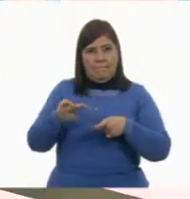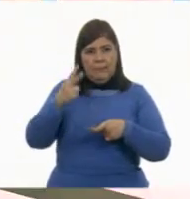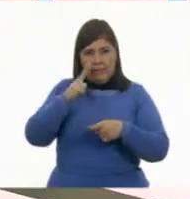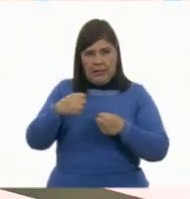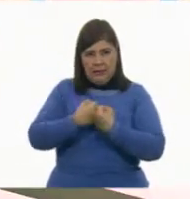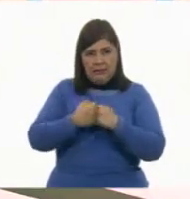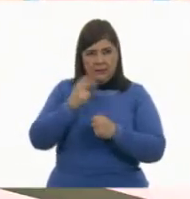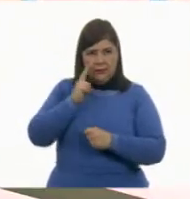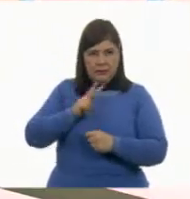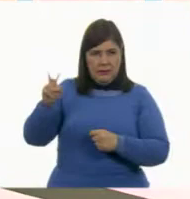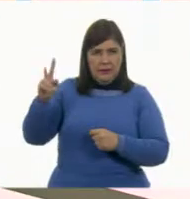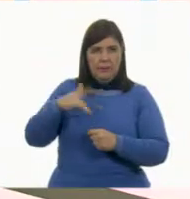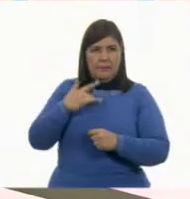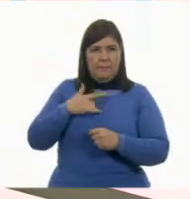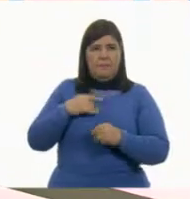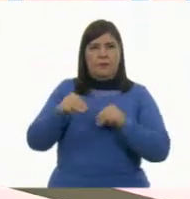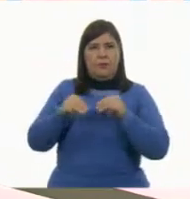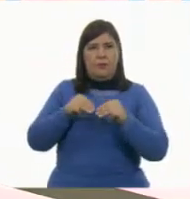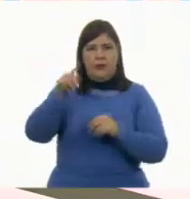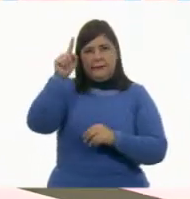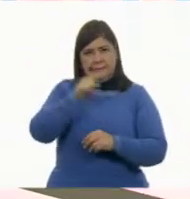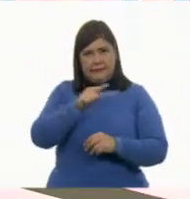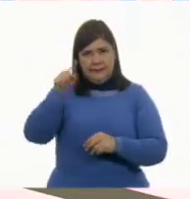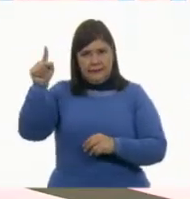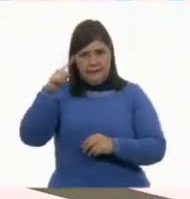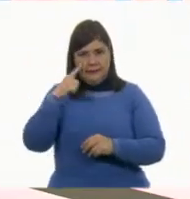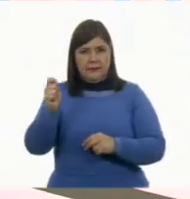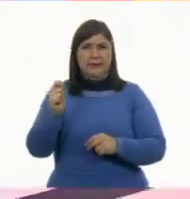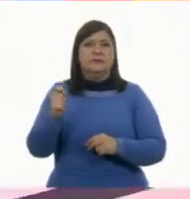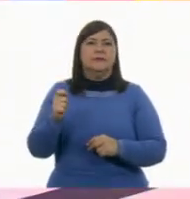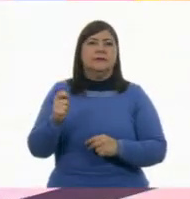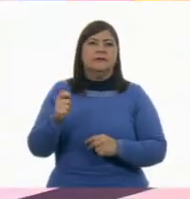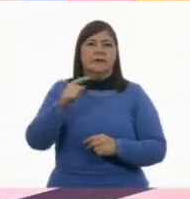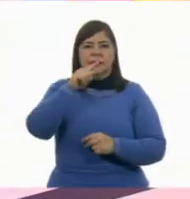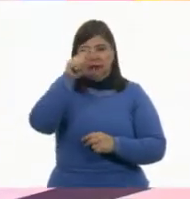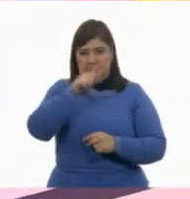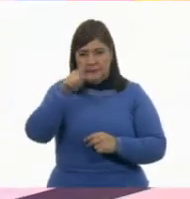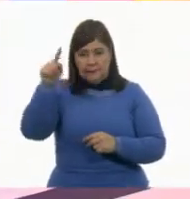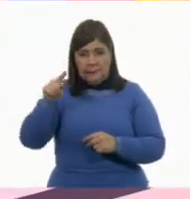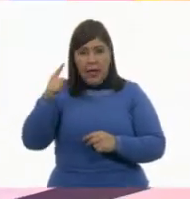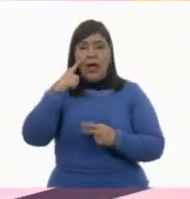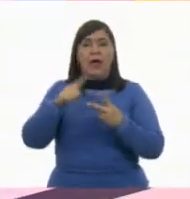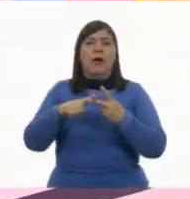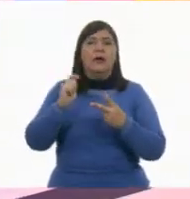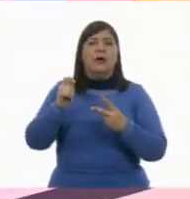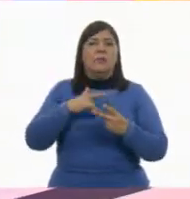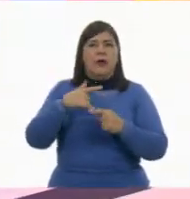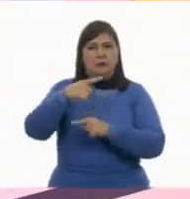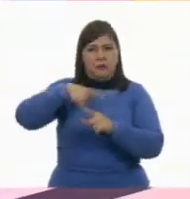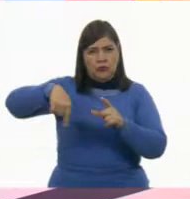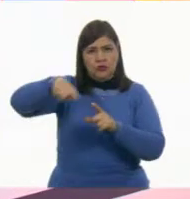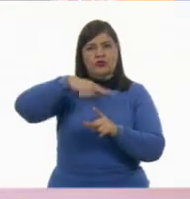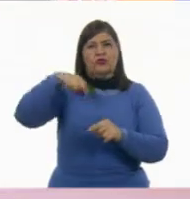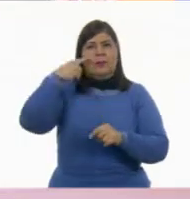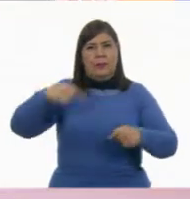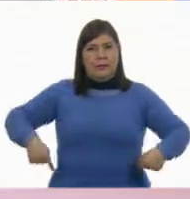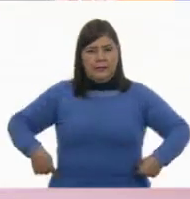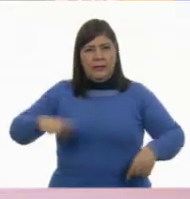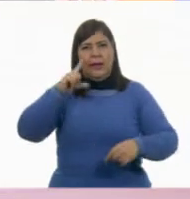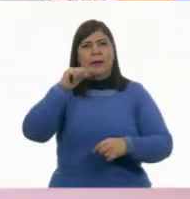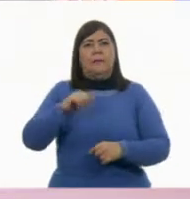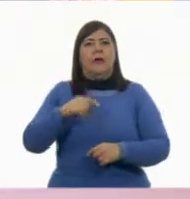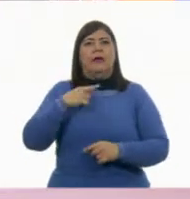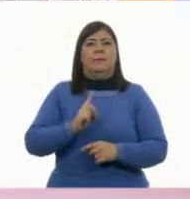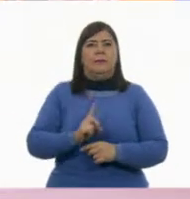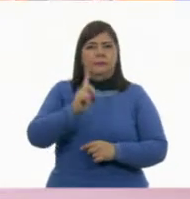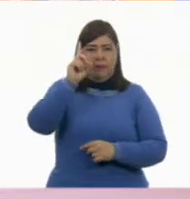ver, en zigzag. Luego un círculo de cadera, luego hacia arriba,